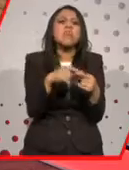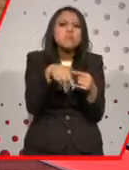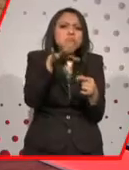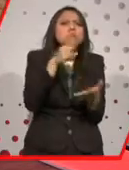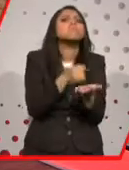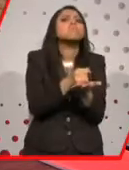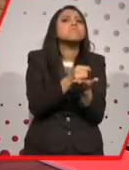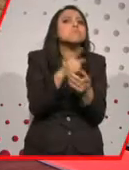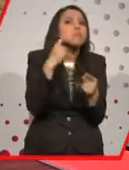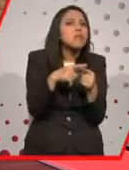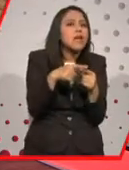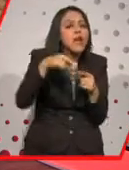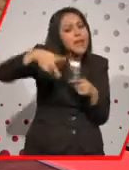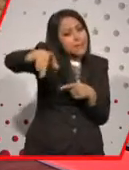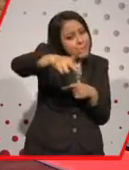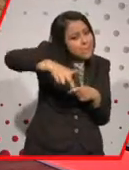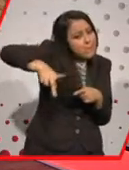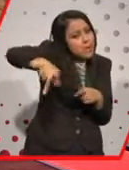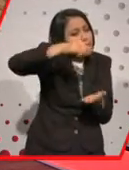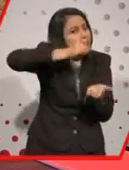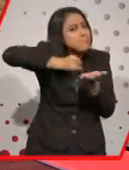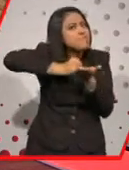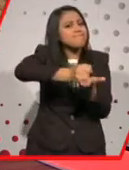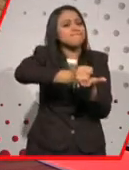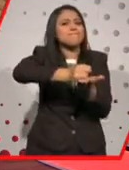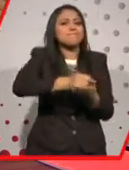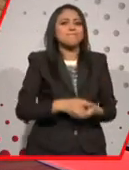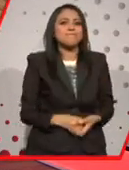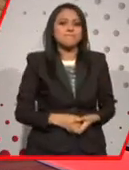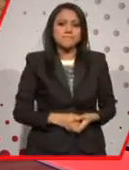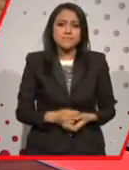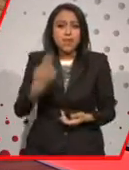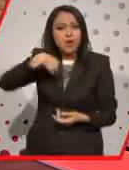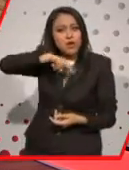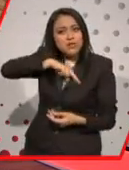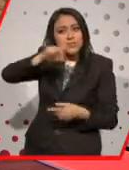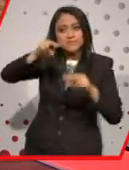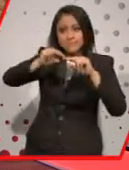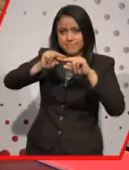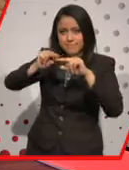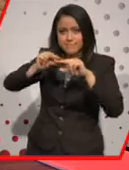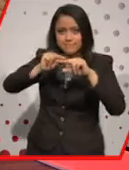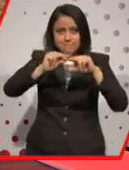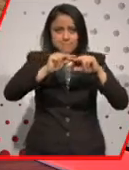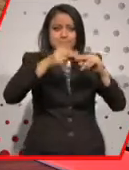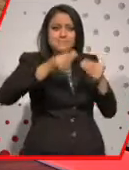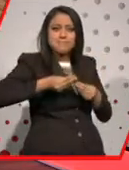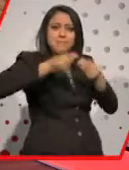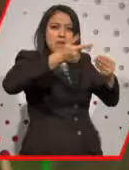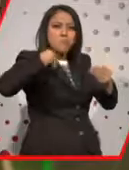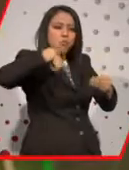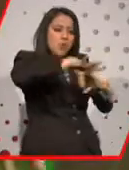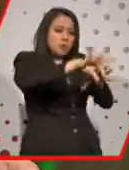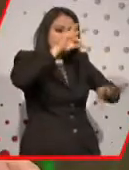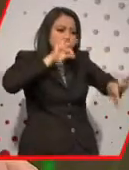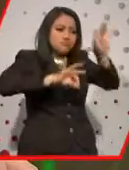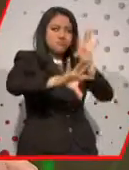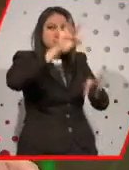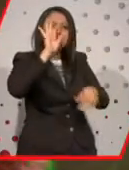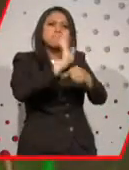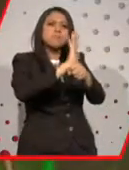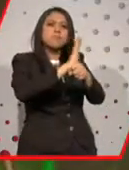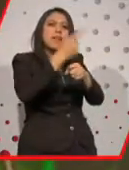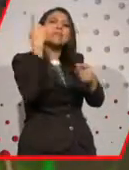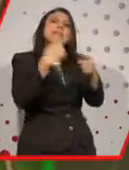la película y va a salir y va a opinarte. Exactamente. Vamos a darles unos boletitos, seleccionarán su película y en base a eso escogeremos a la